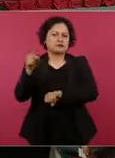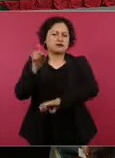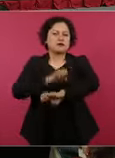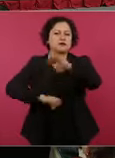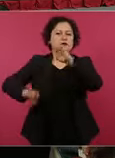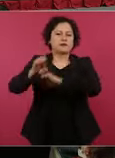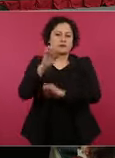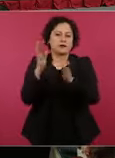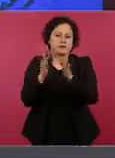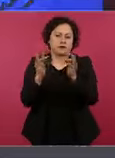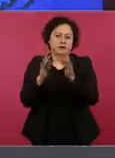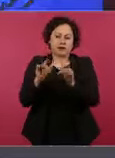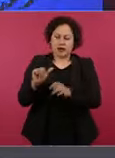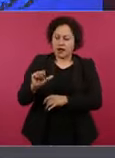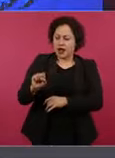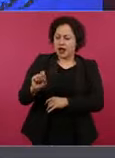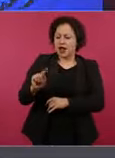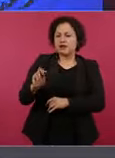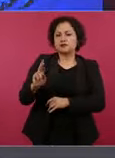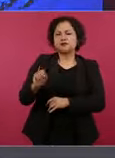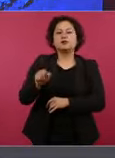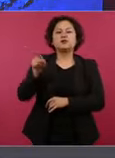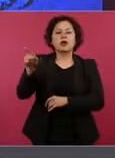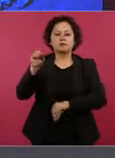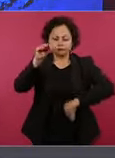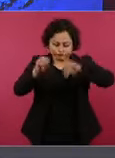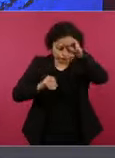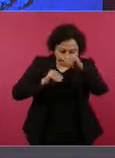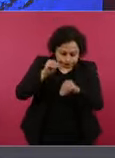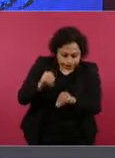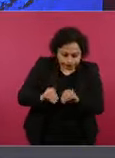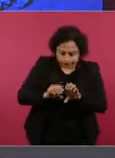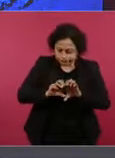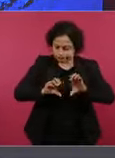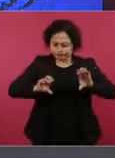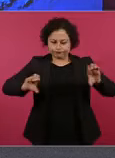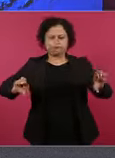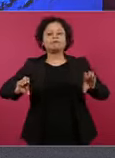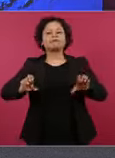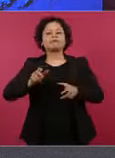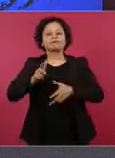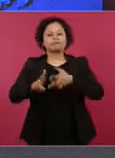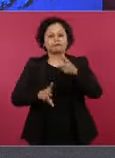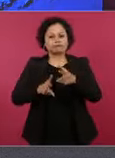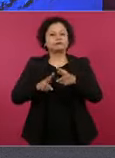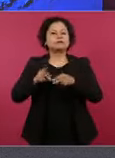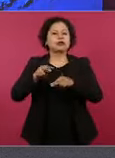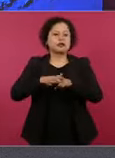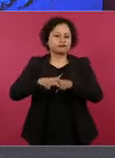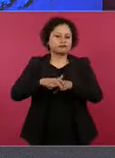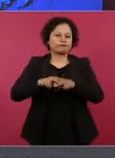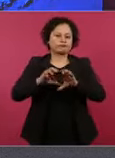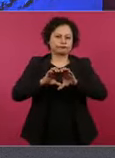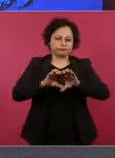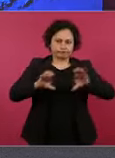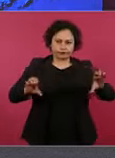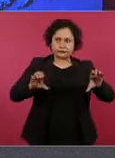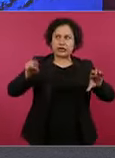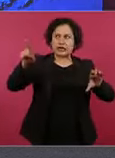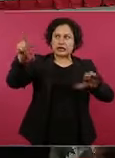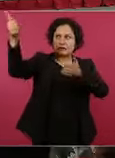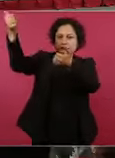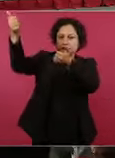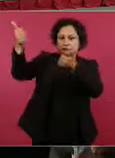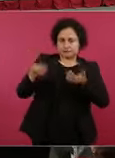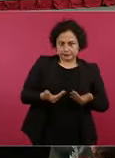Alstom está construyendo los trenes. Eso también fue importante porque el contrato